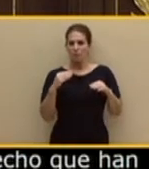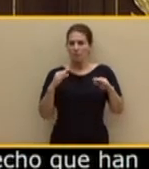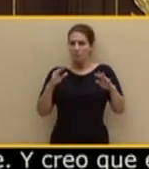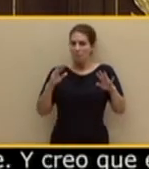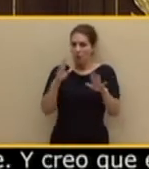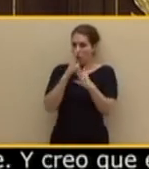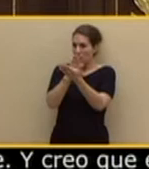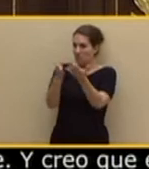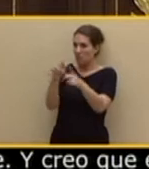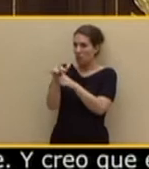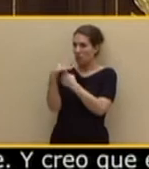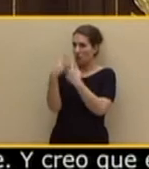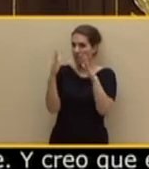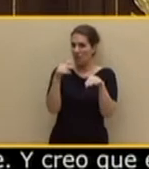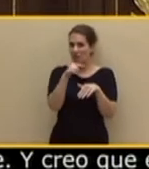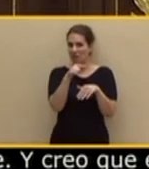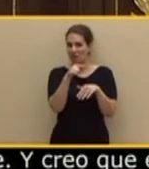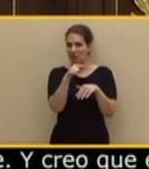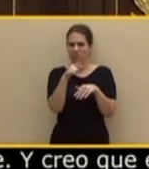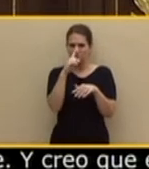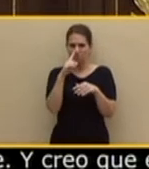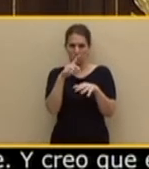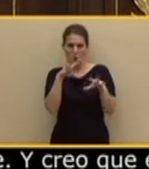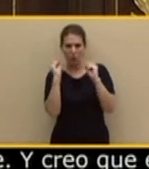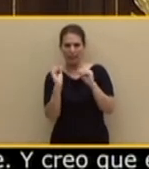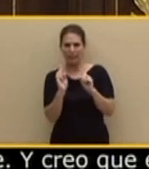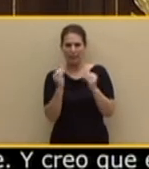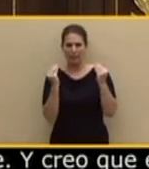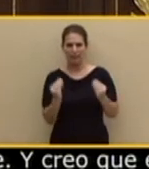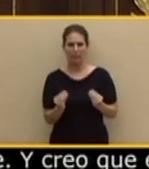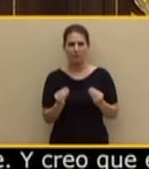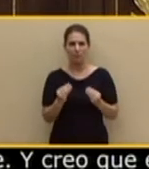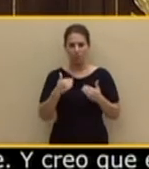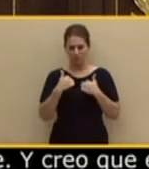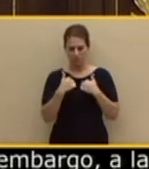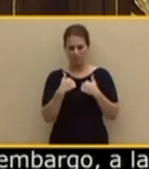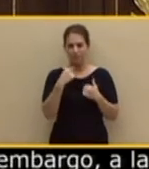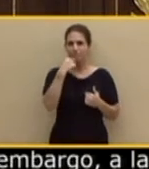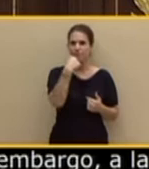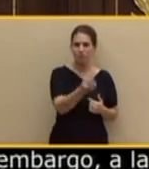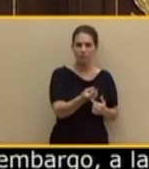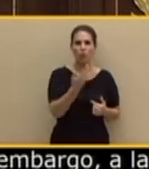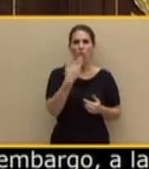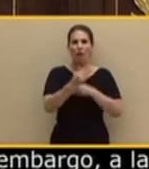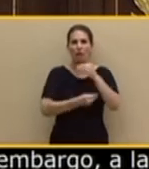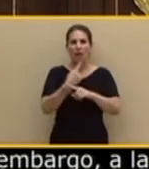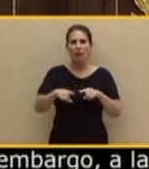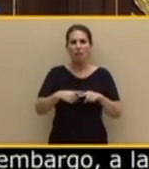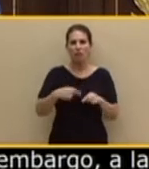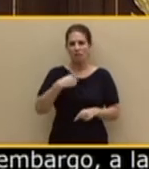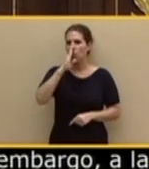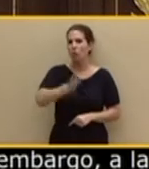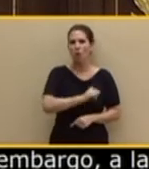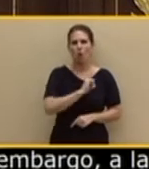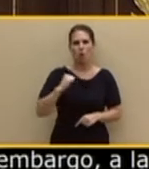bien nosotros hemos dicho que no estamos de acuerdo es el sonido en directo desde el congreso de los diputados siete y nueve de la tarde